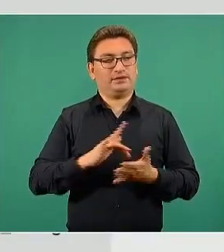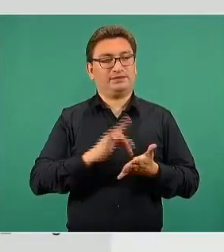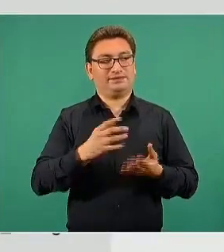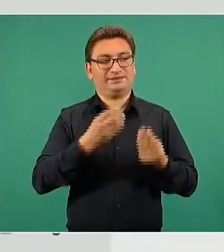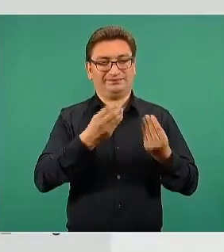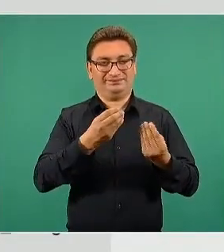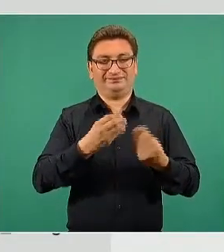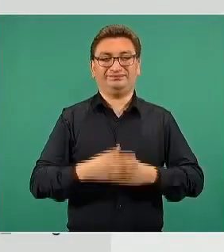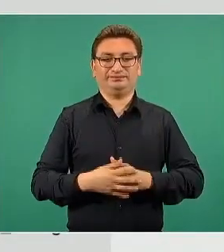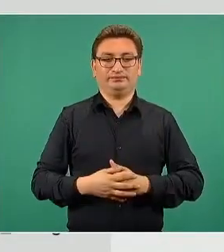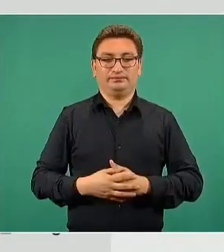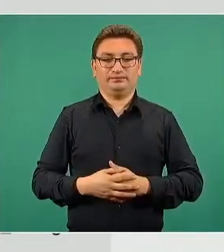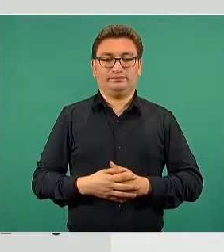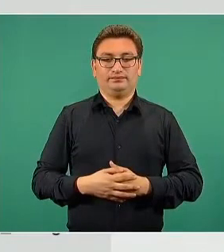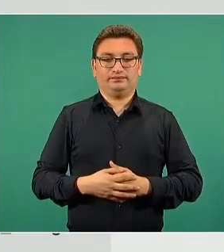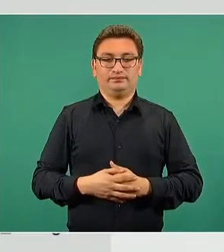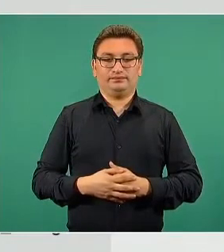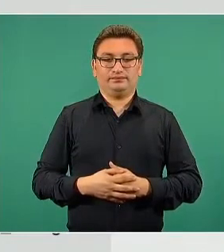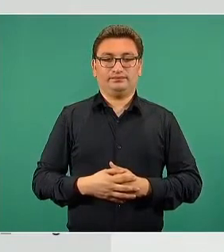Muchísimas gracias,